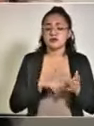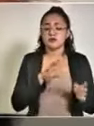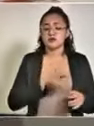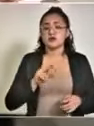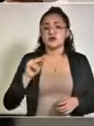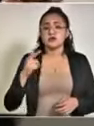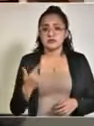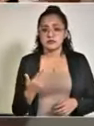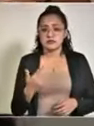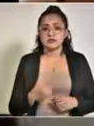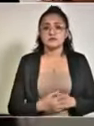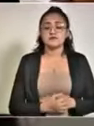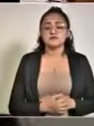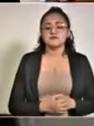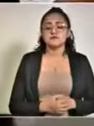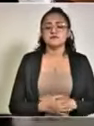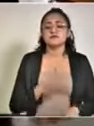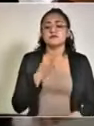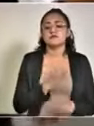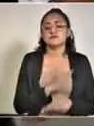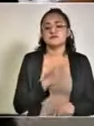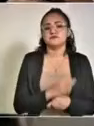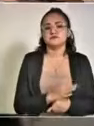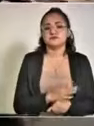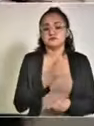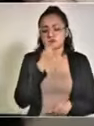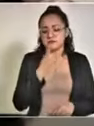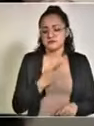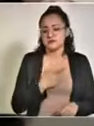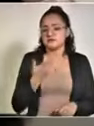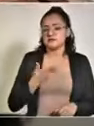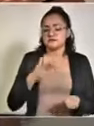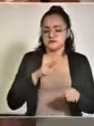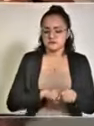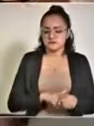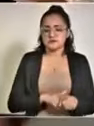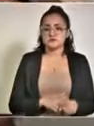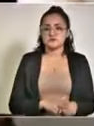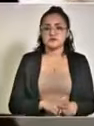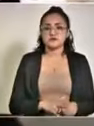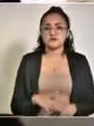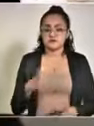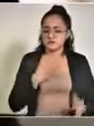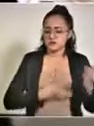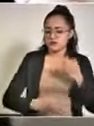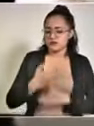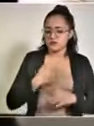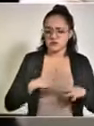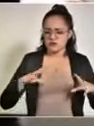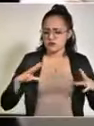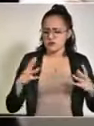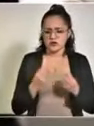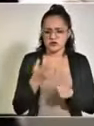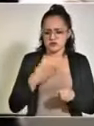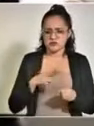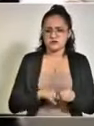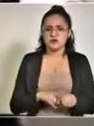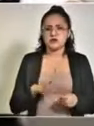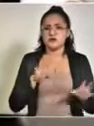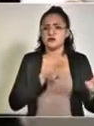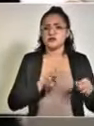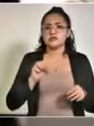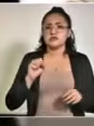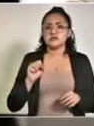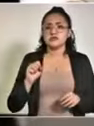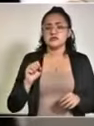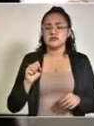1,487. En lo que respecta a la hospitalización, tenemos en todo el sector 960